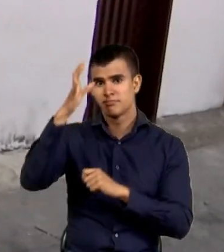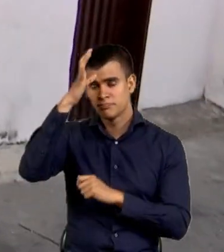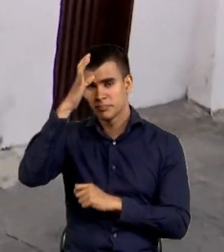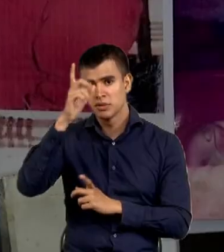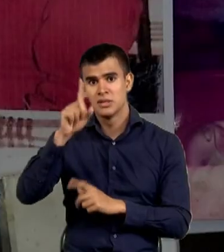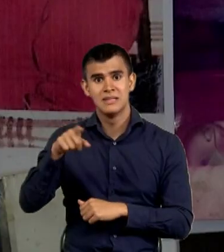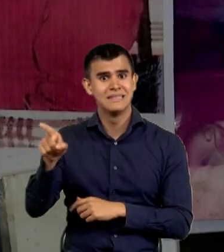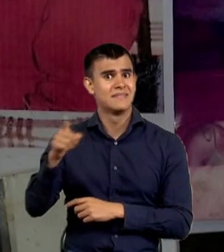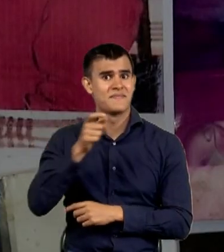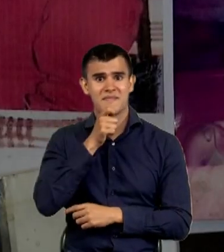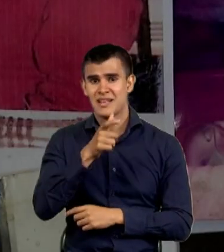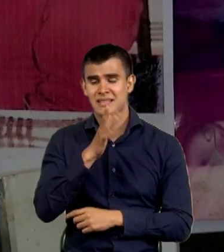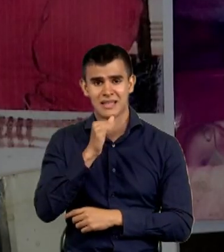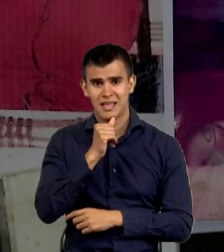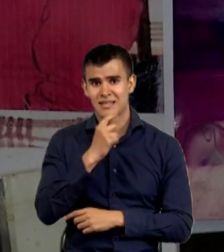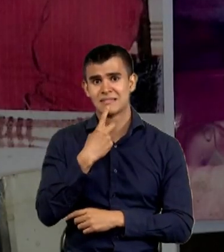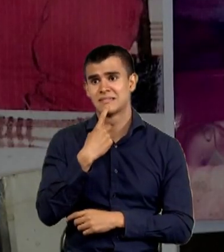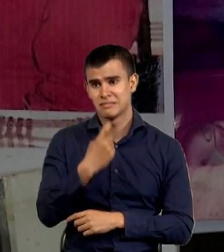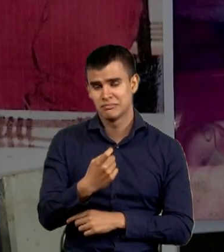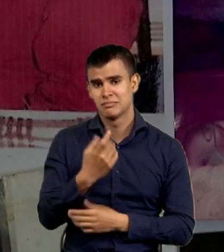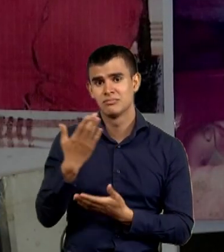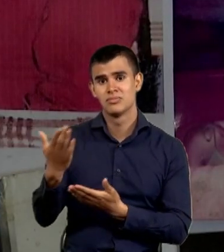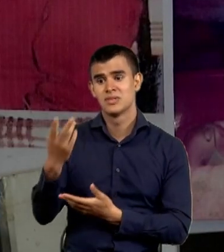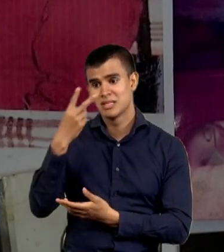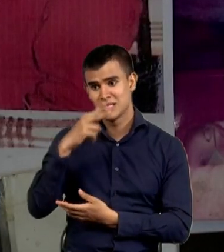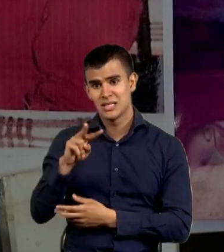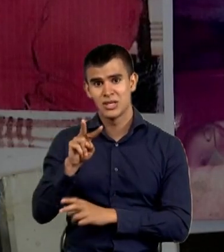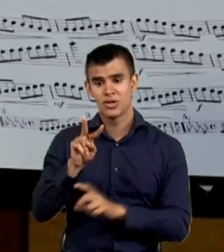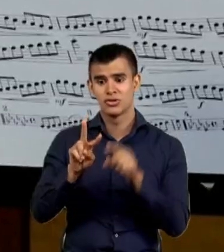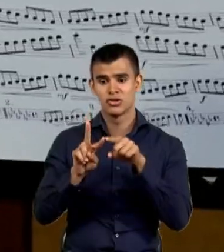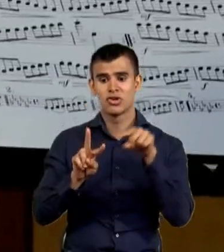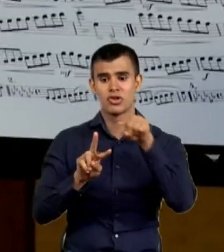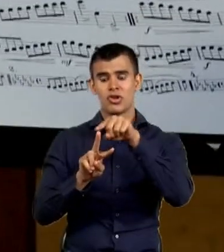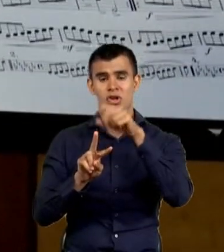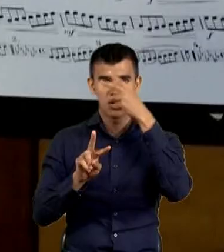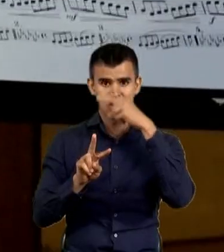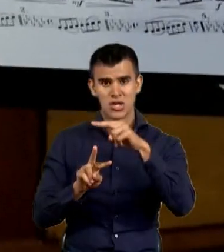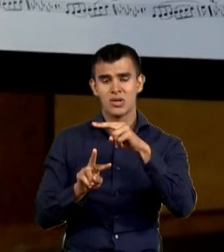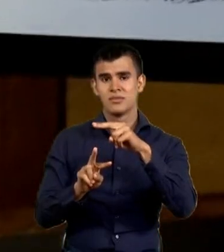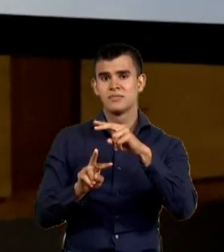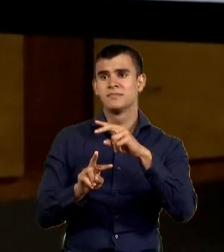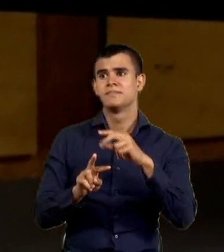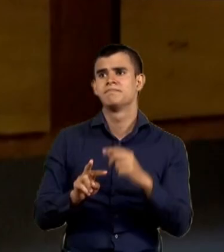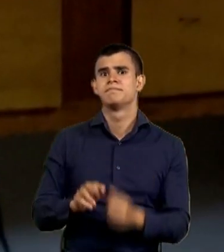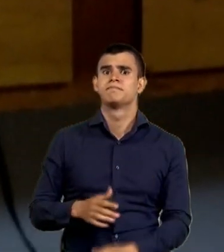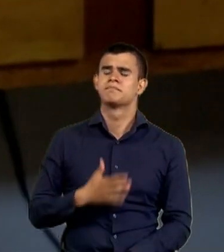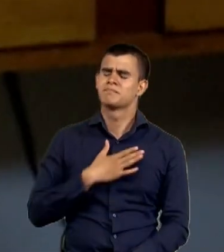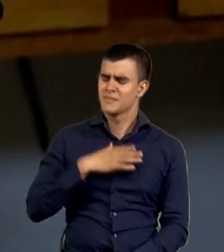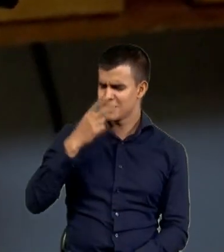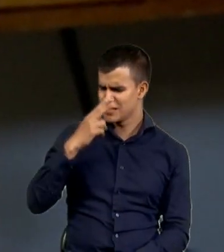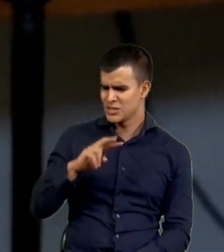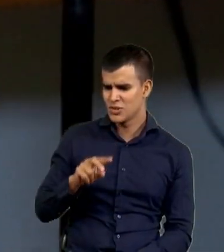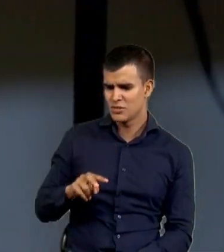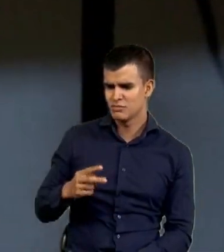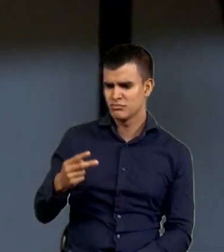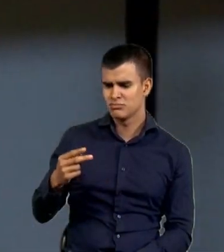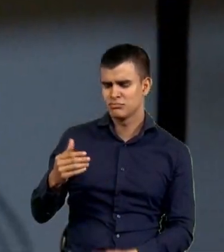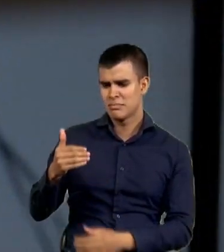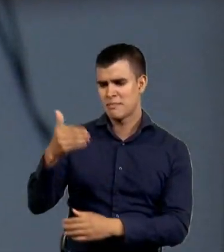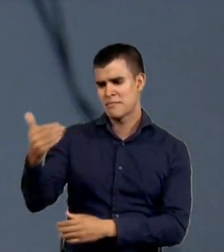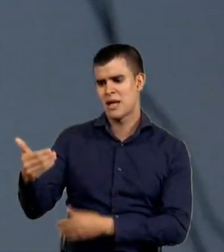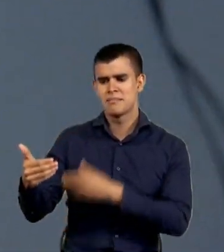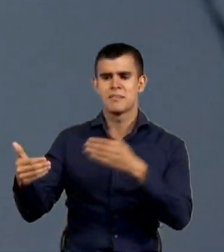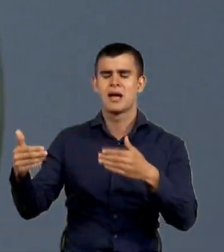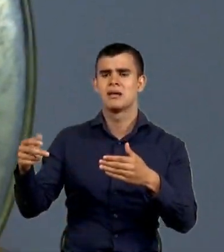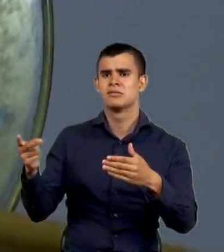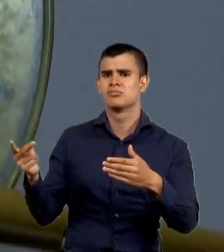combinación bastante interesante, sin que esto quiera decir que sea una tarea fácil. Los dos hijos de Isabel han caminado de la mano con ella. Yo creo